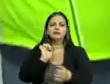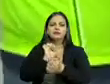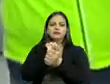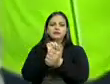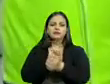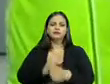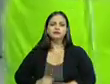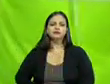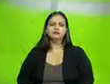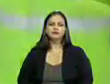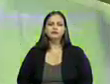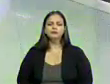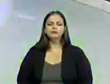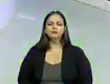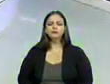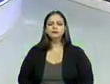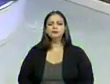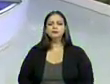Pisa.